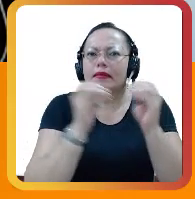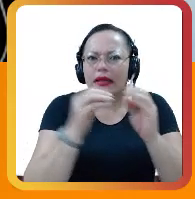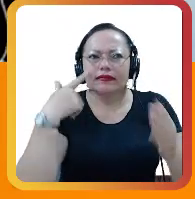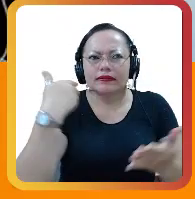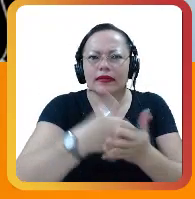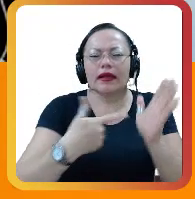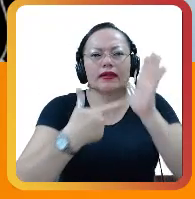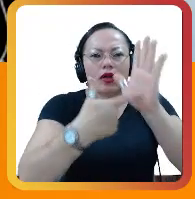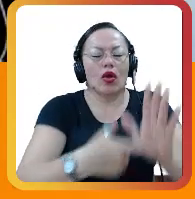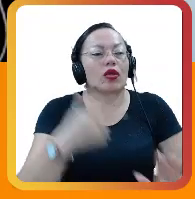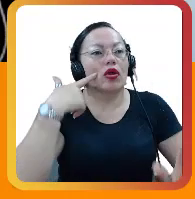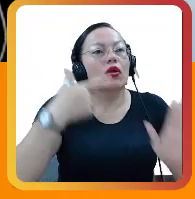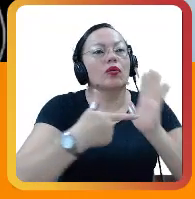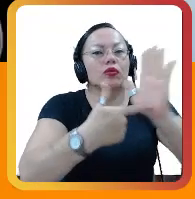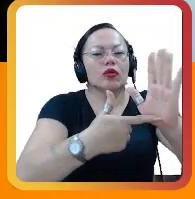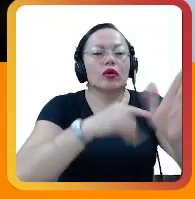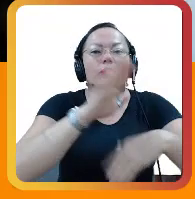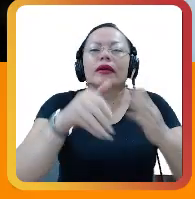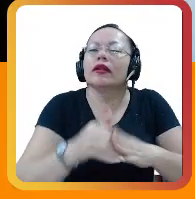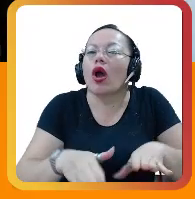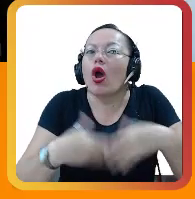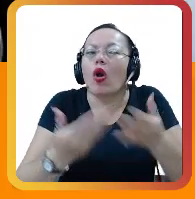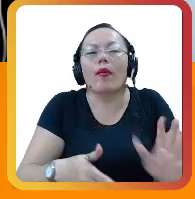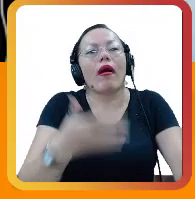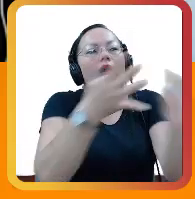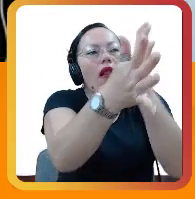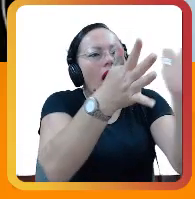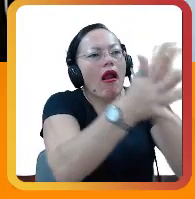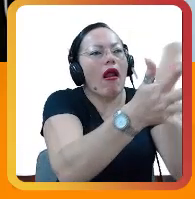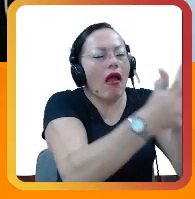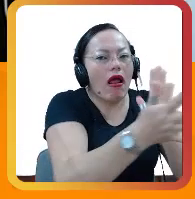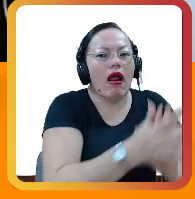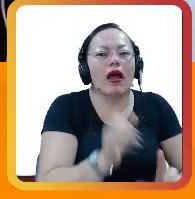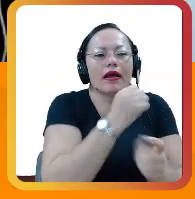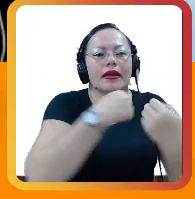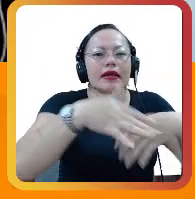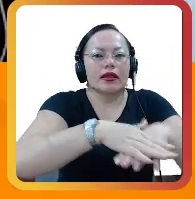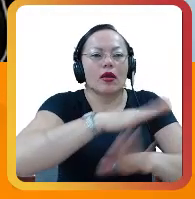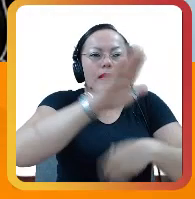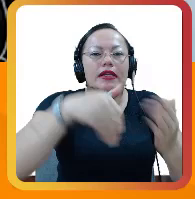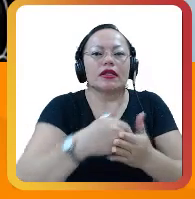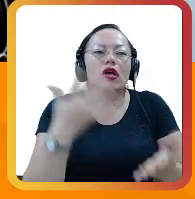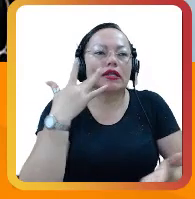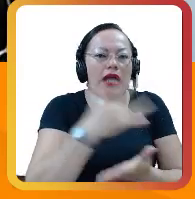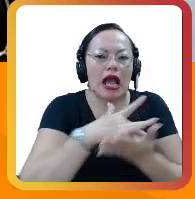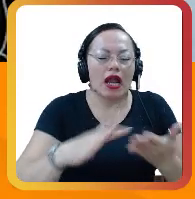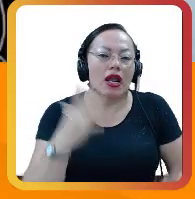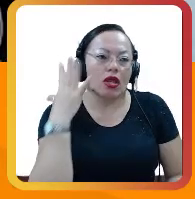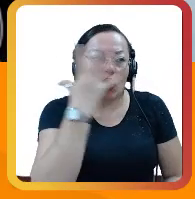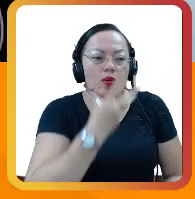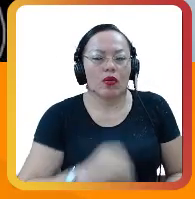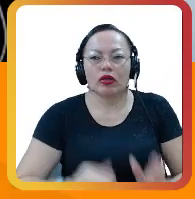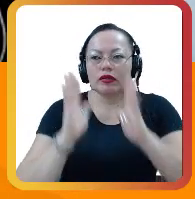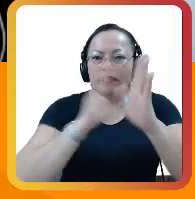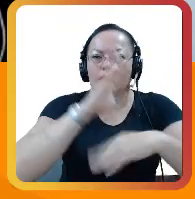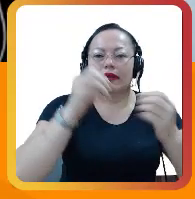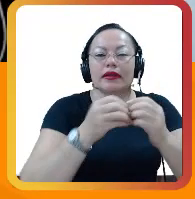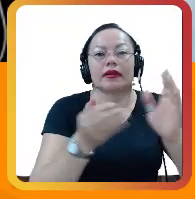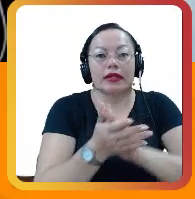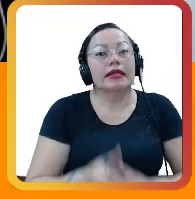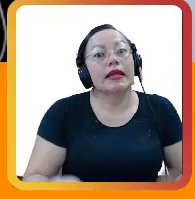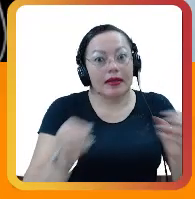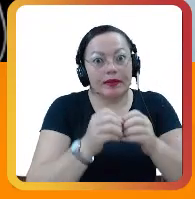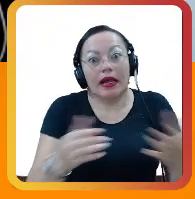nosotros proclamamos a través de las de nuestras plataformas, de decir que todo esté limpio, que todo esté aseado, que los niveles de asepsia son